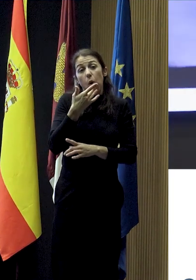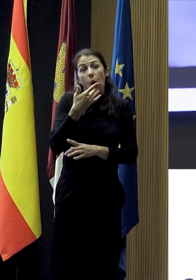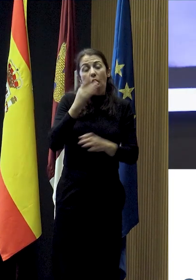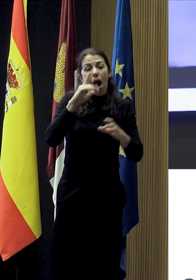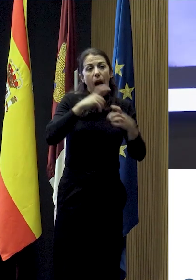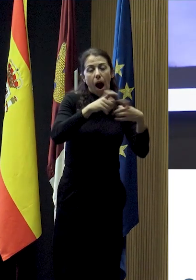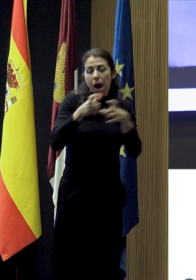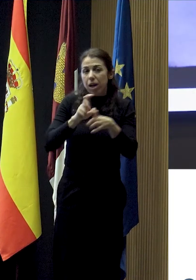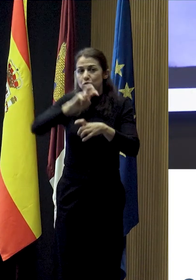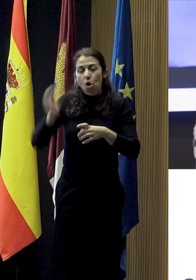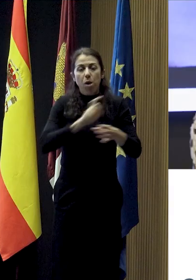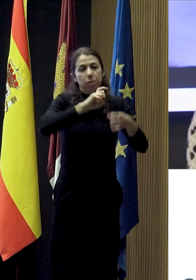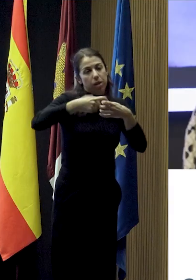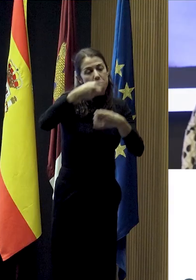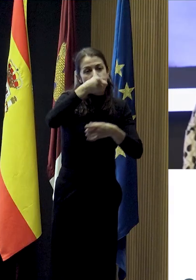áreas.